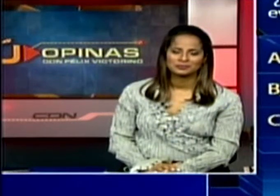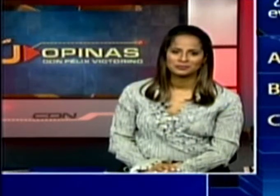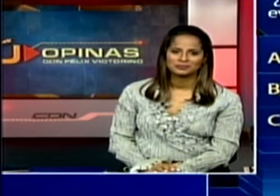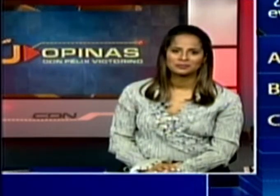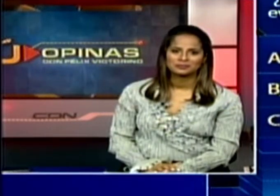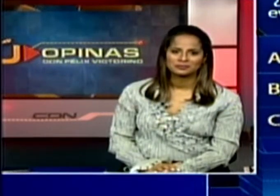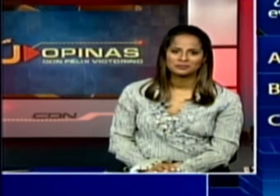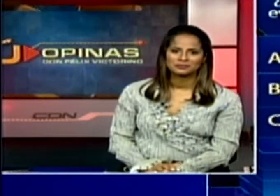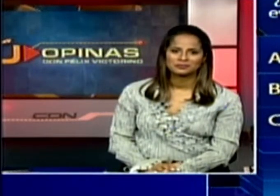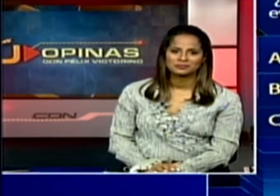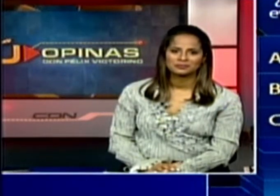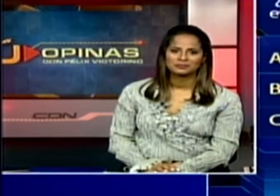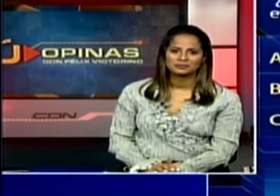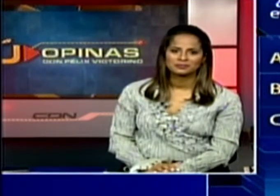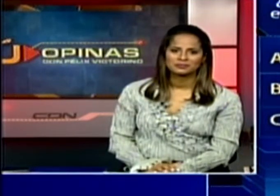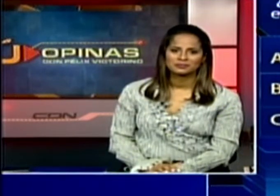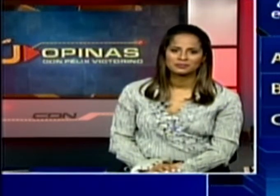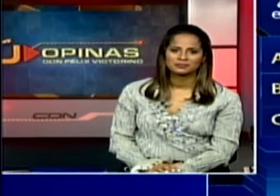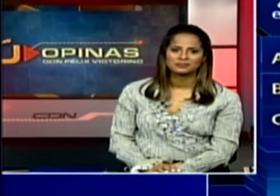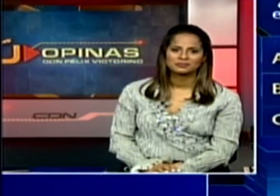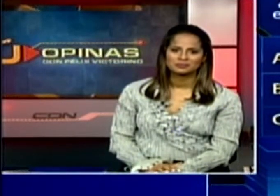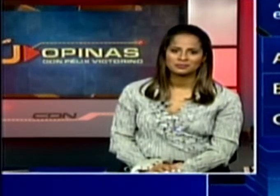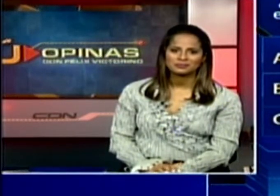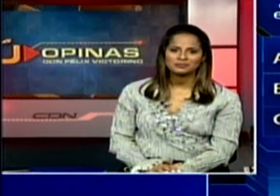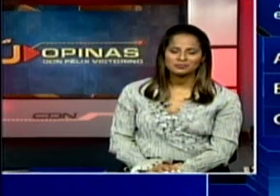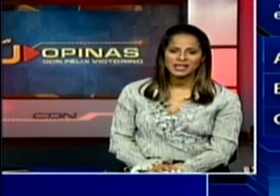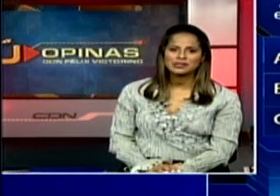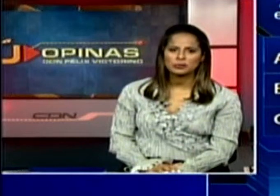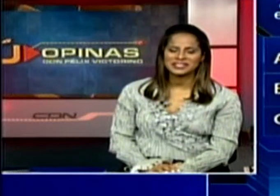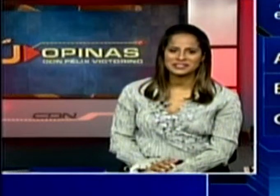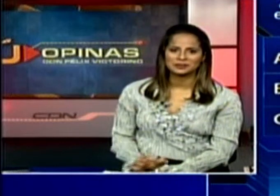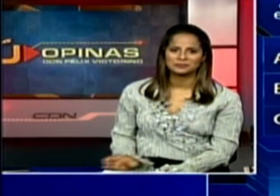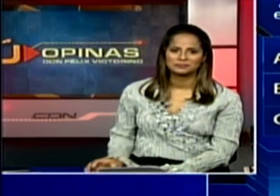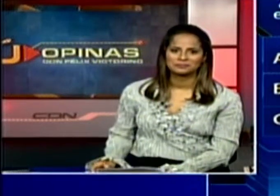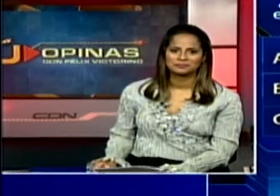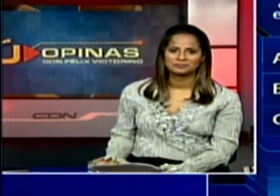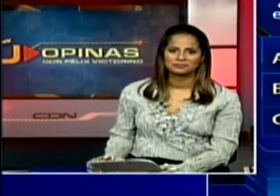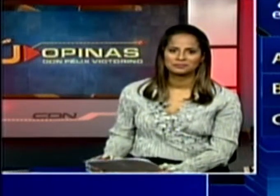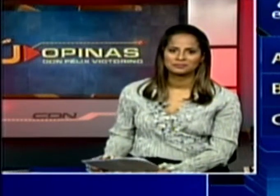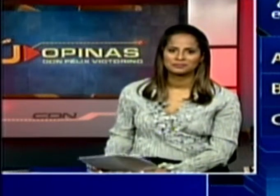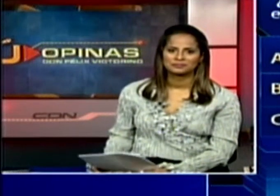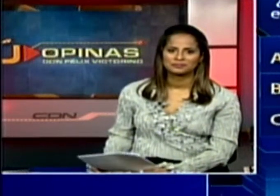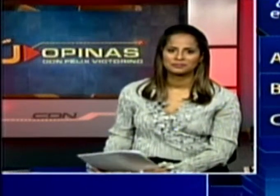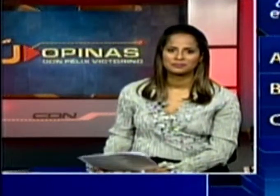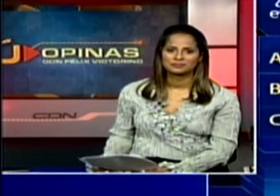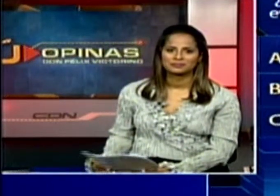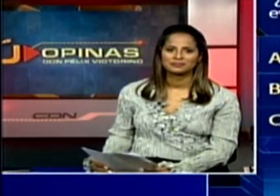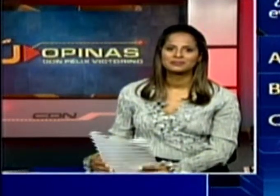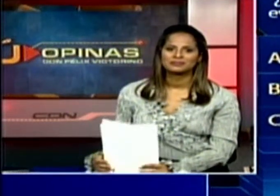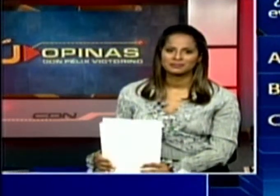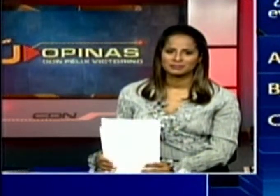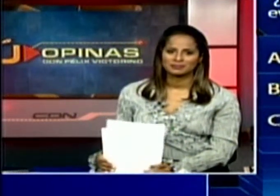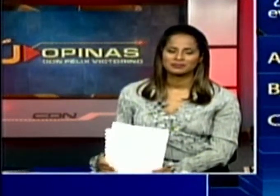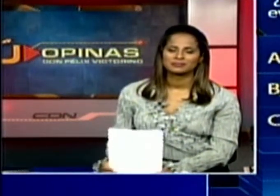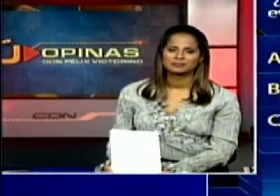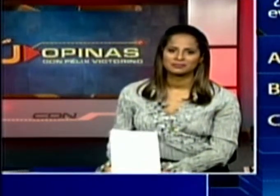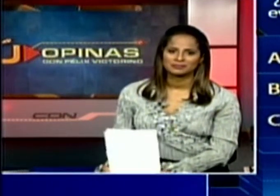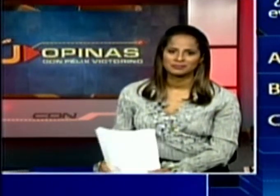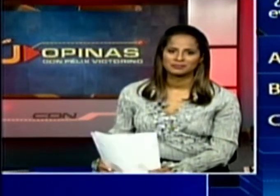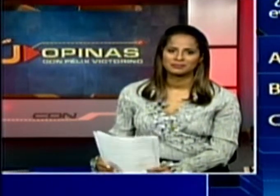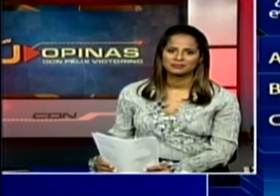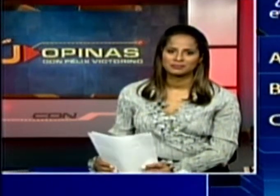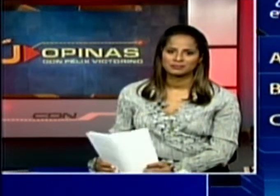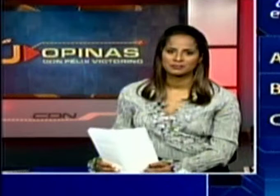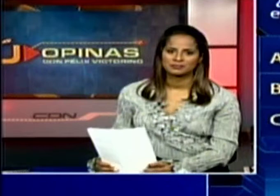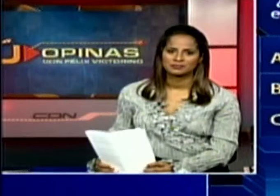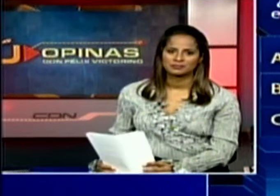y aquí se ha manejado muy bien. Eso el alcalde de Martínez ha hecho un trabajo excelente. A